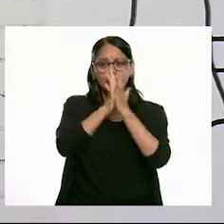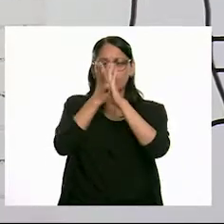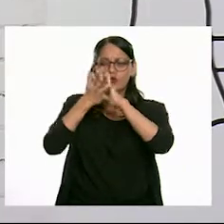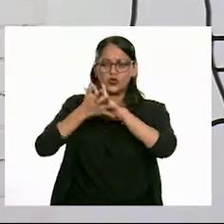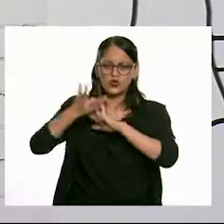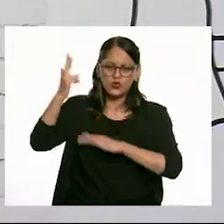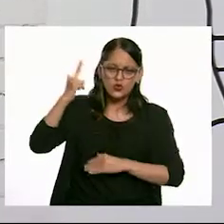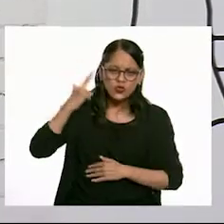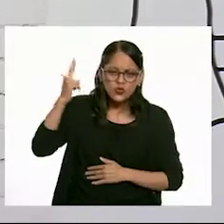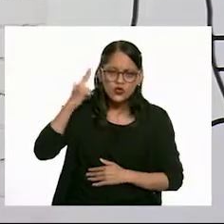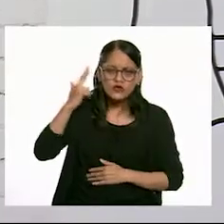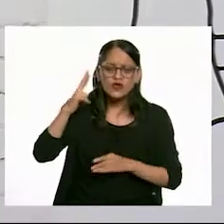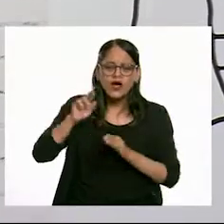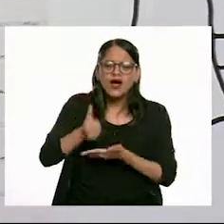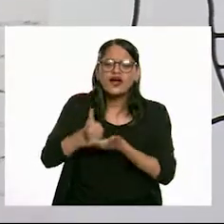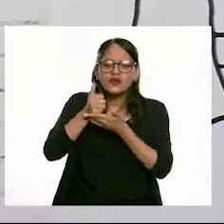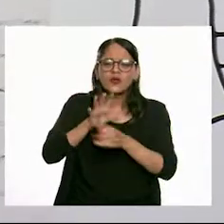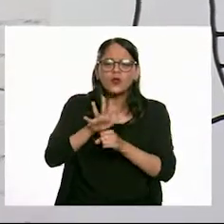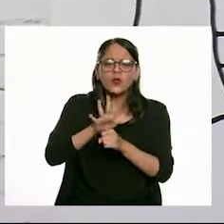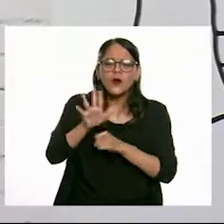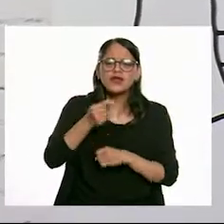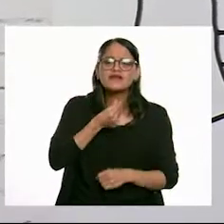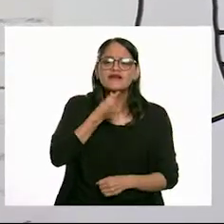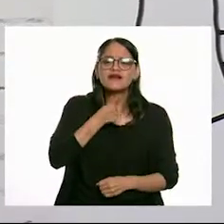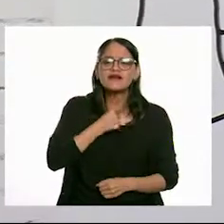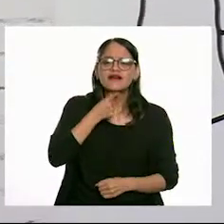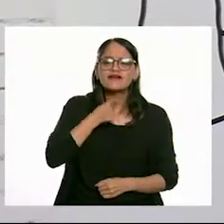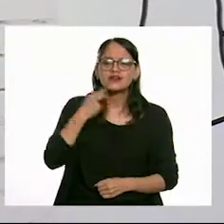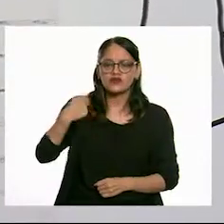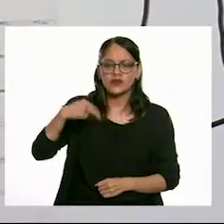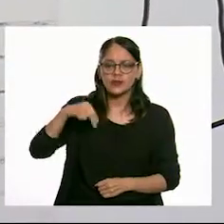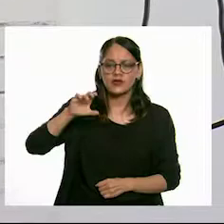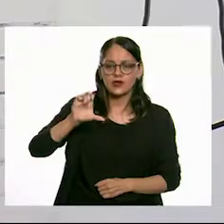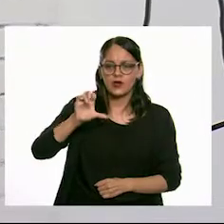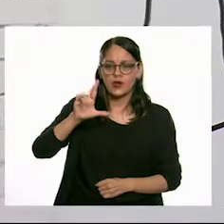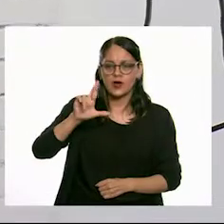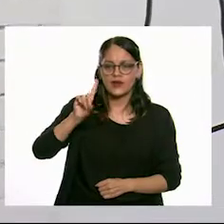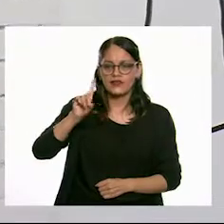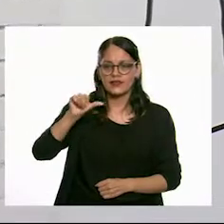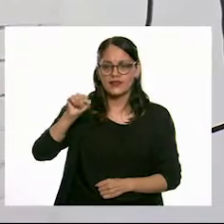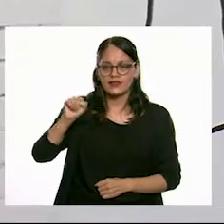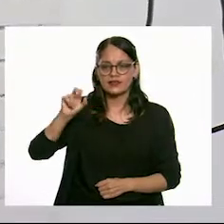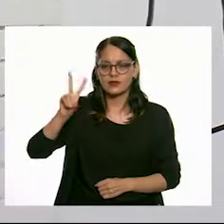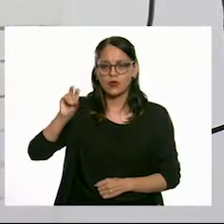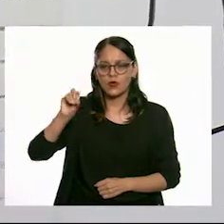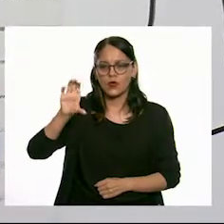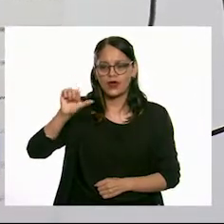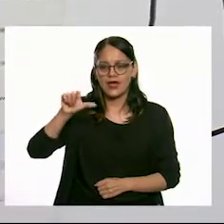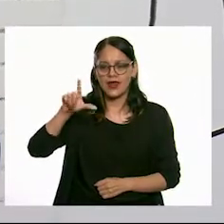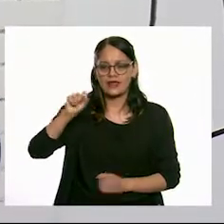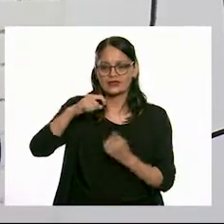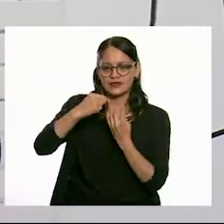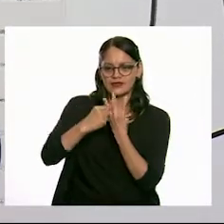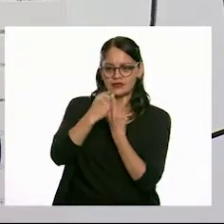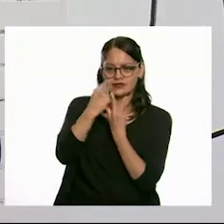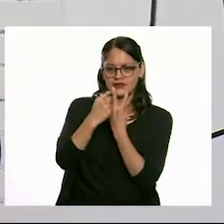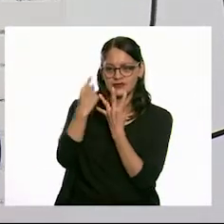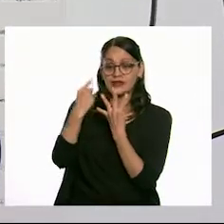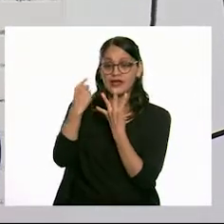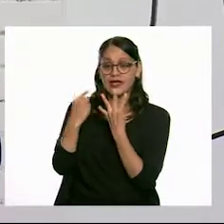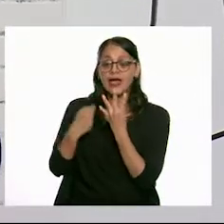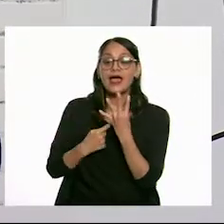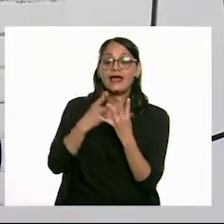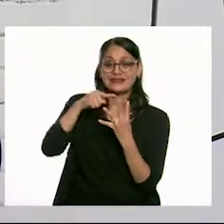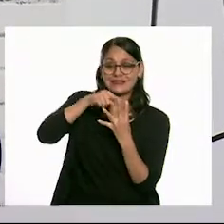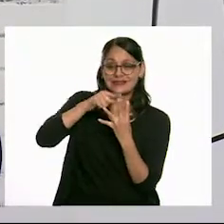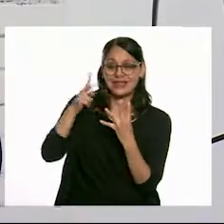por nuestras cuerdas vocales, que viven aquí, en la laringe. Cuando el aire pasa en medio de ellas, vibran y